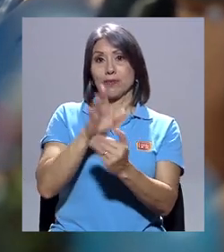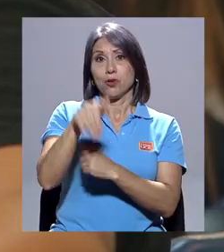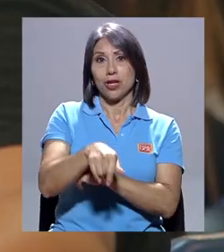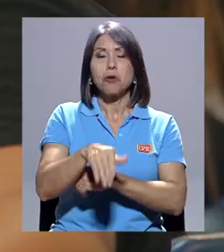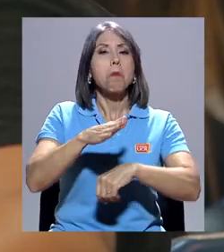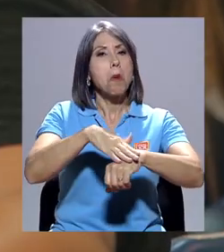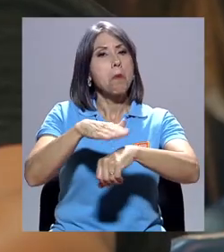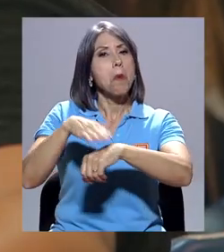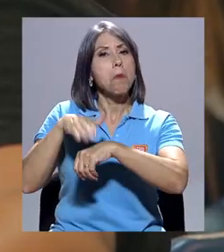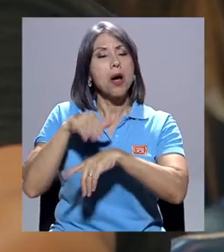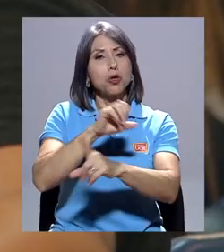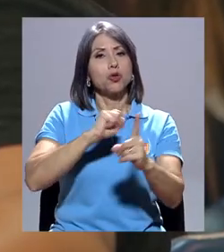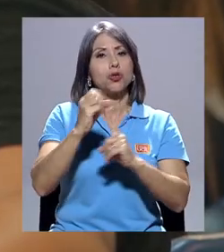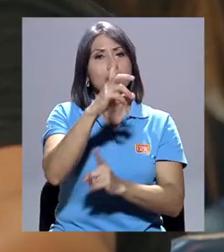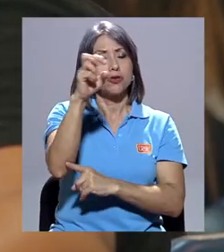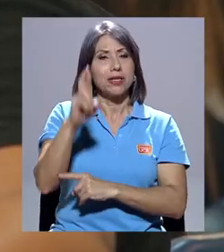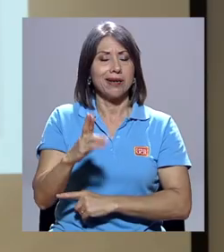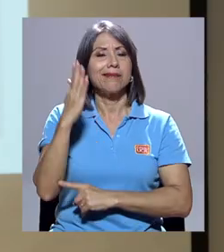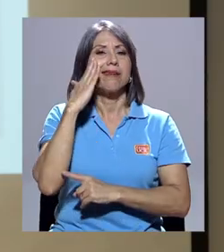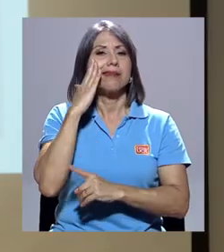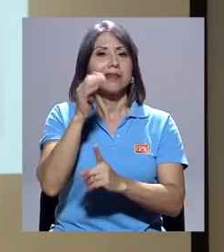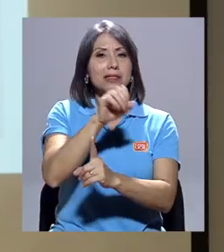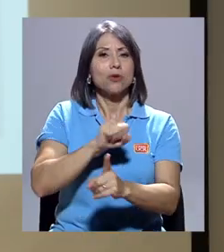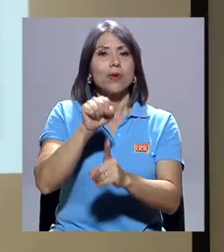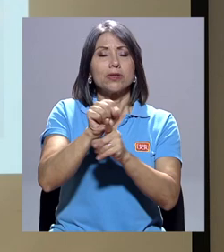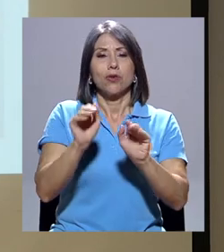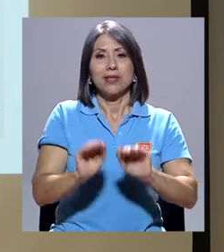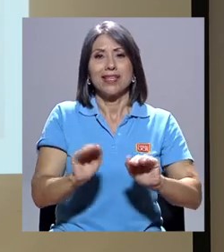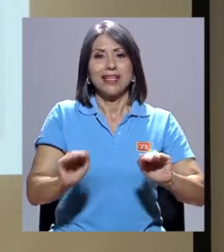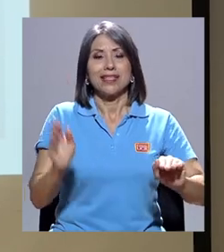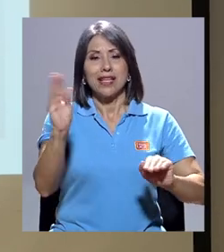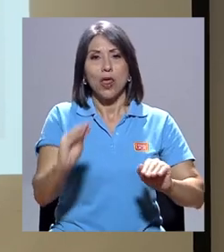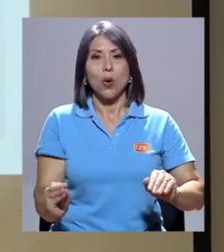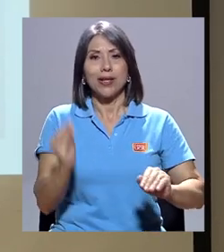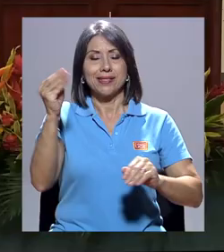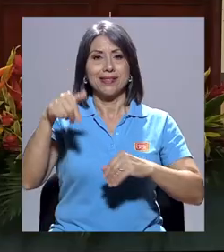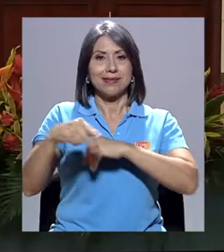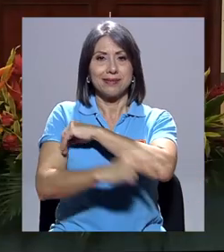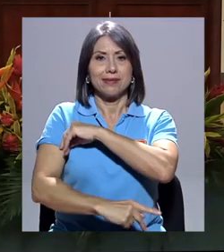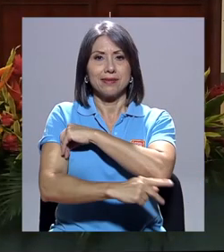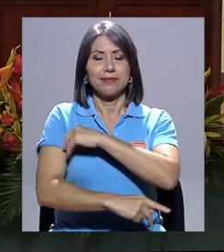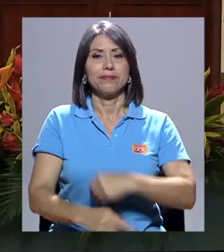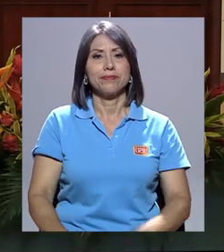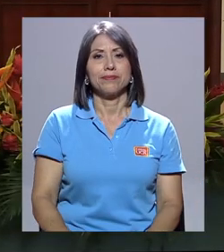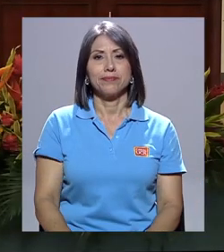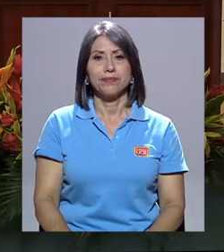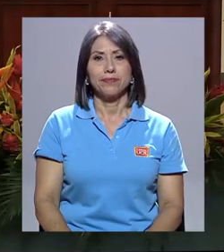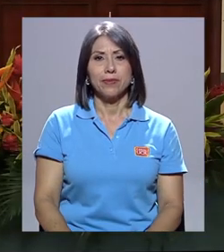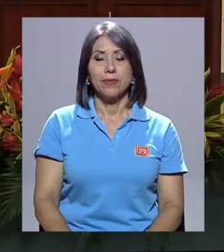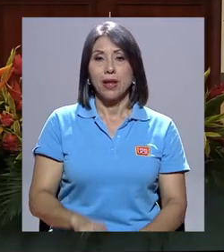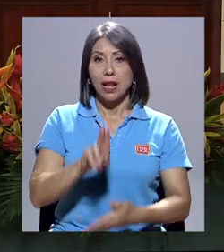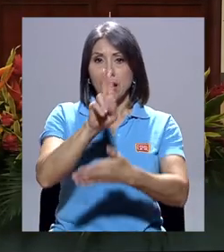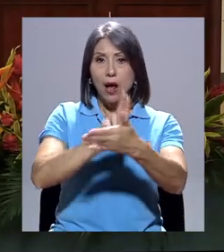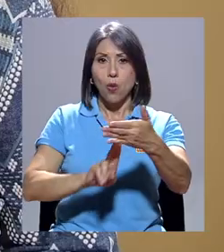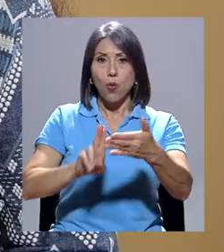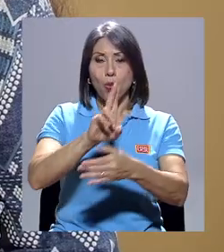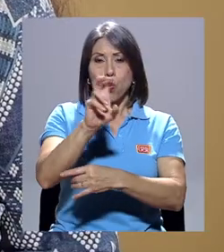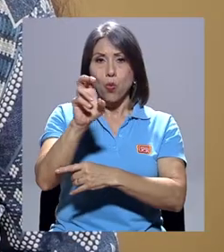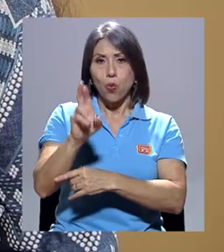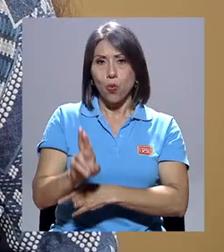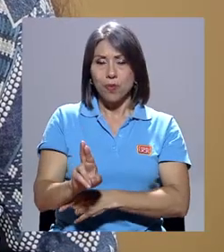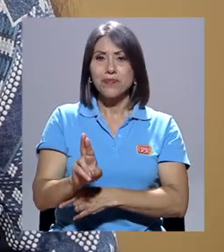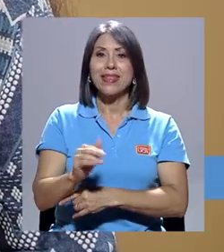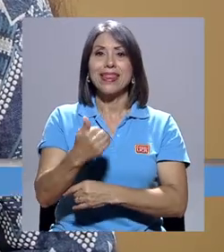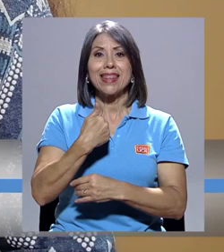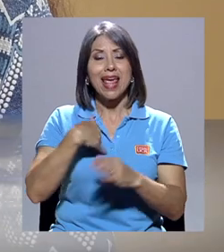que la sociedad costarricense conozca la situación de la niñez y adolescencia en el país. La Universidad de Costa Rica